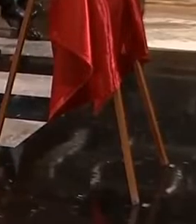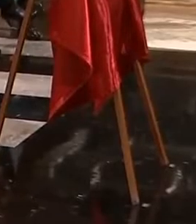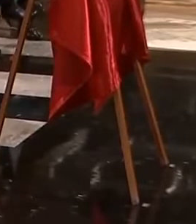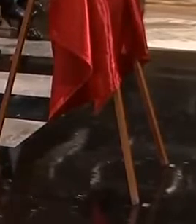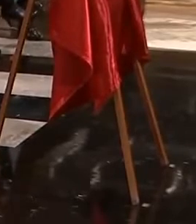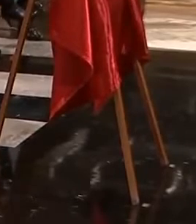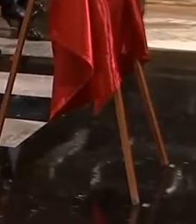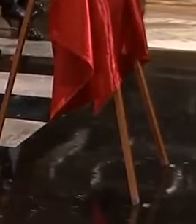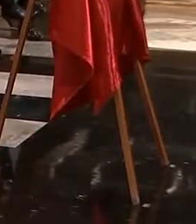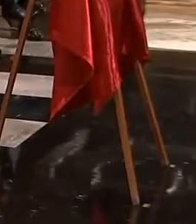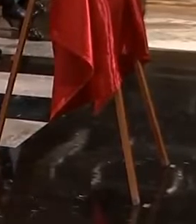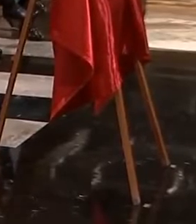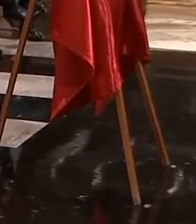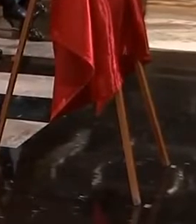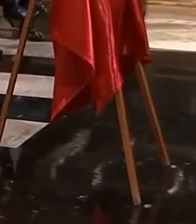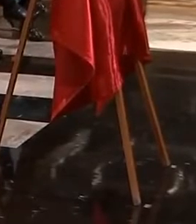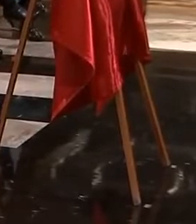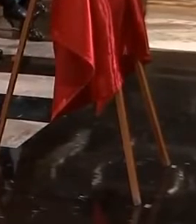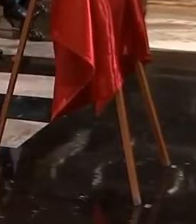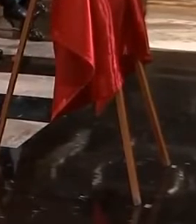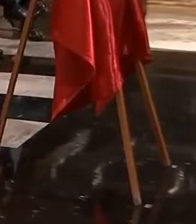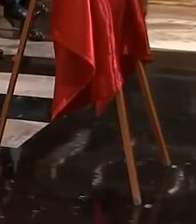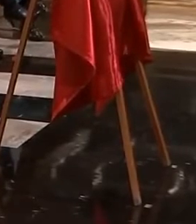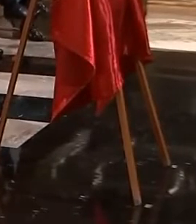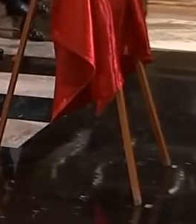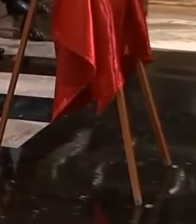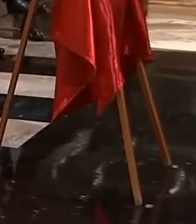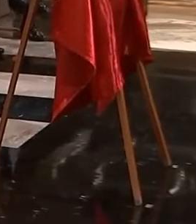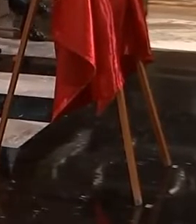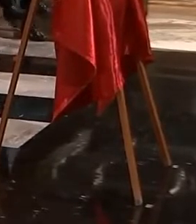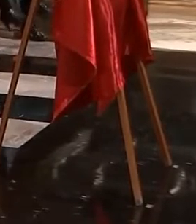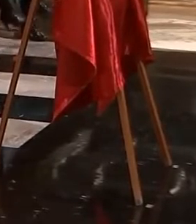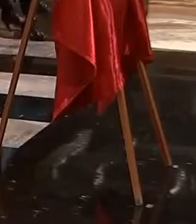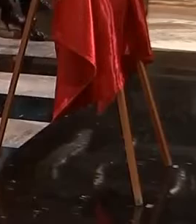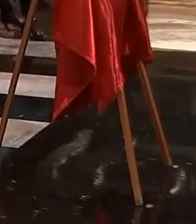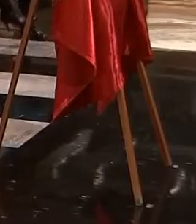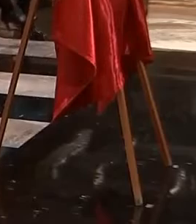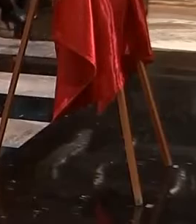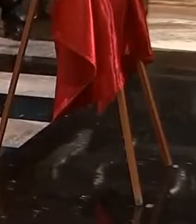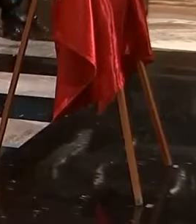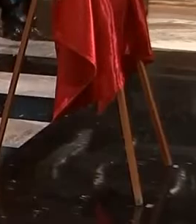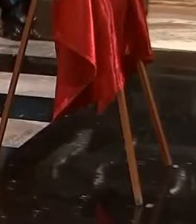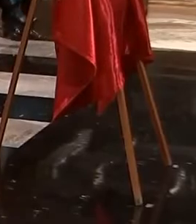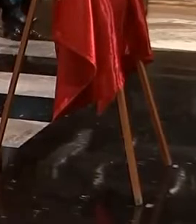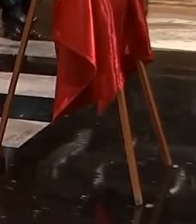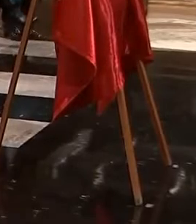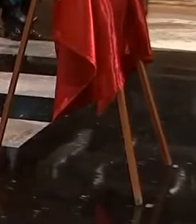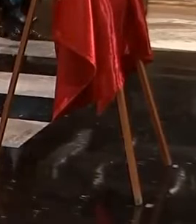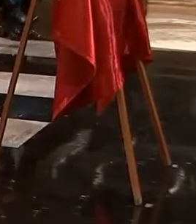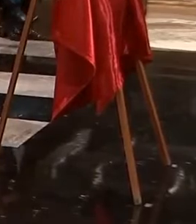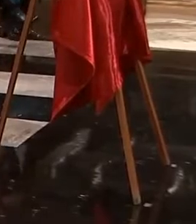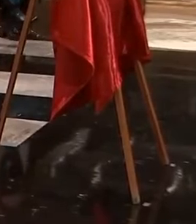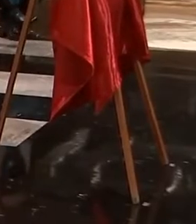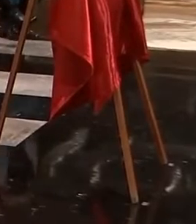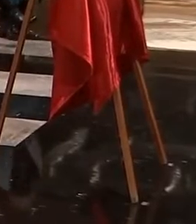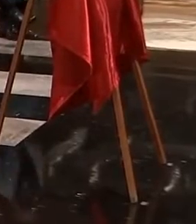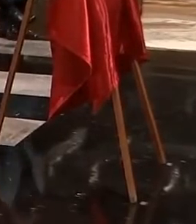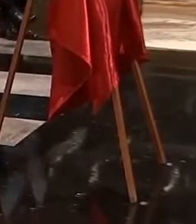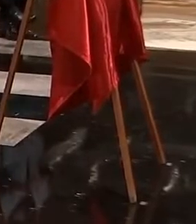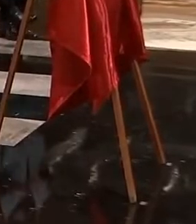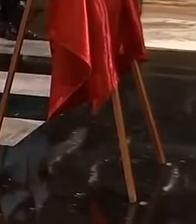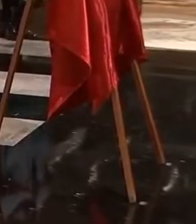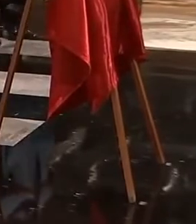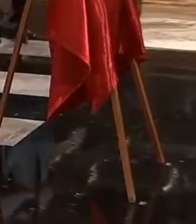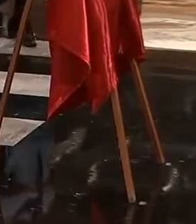Solicitamos a los integrantes del Presidium llevar a cabo la develación del billete de lotería, homenaje al poeta y escritor